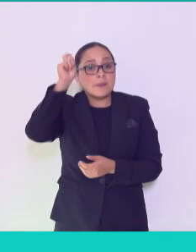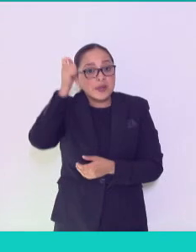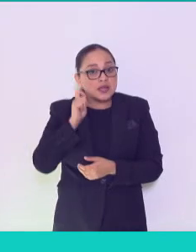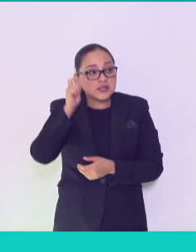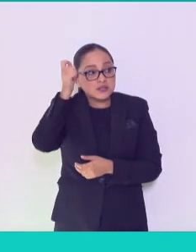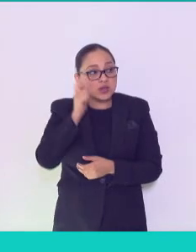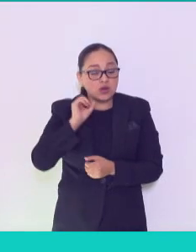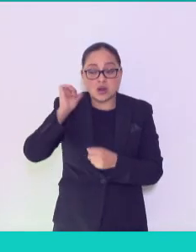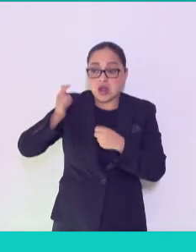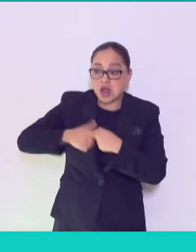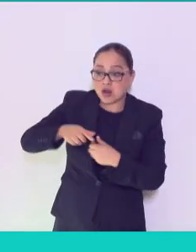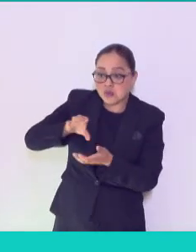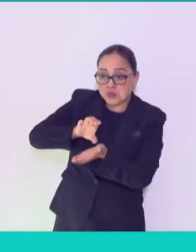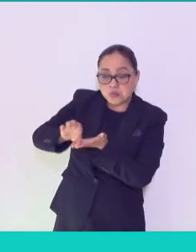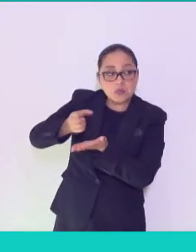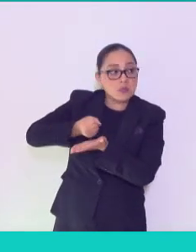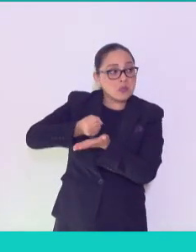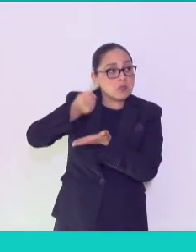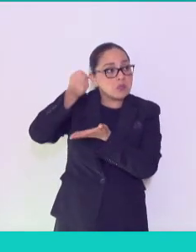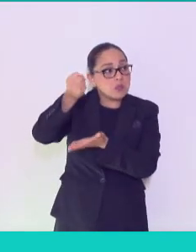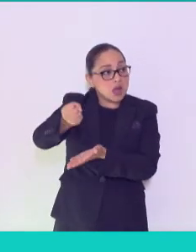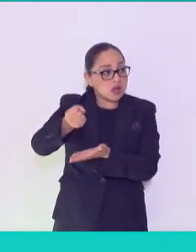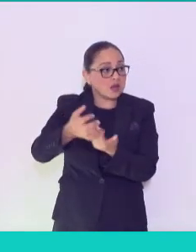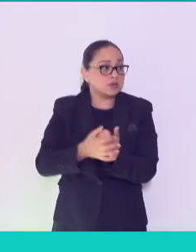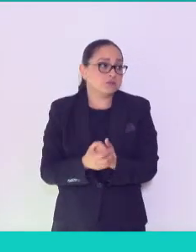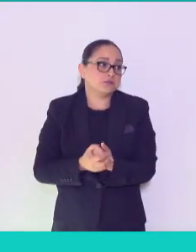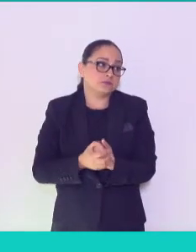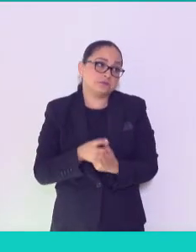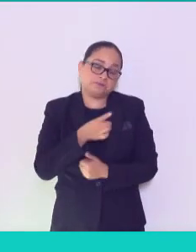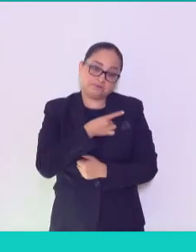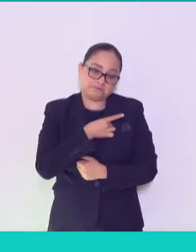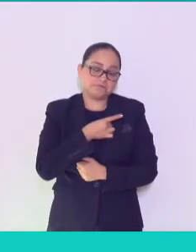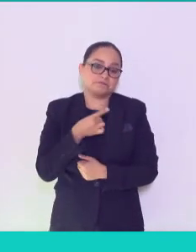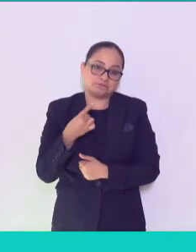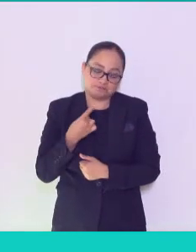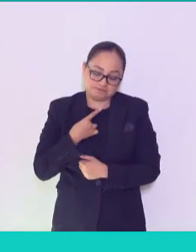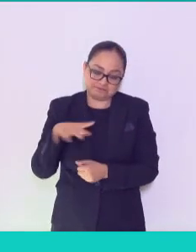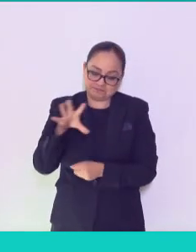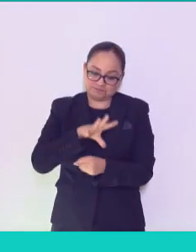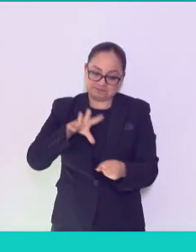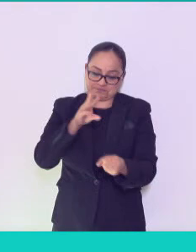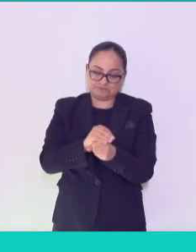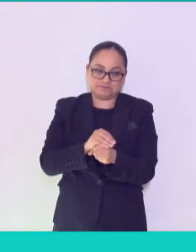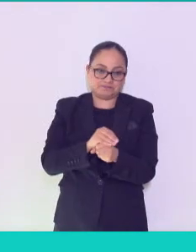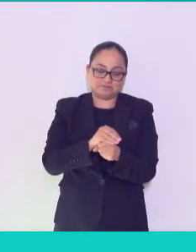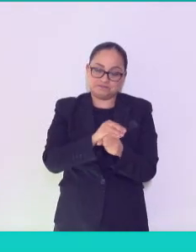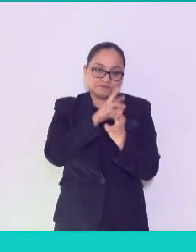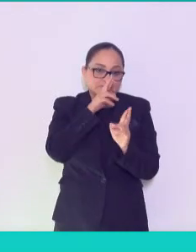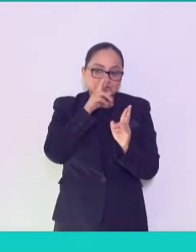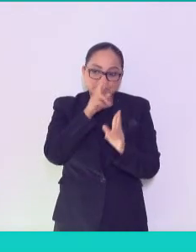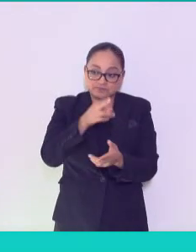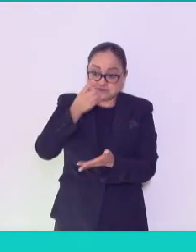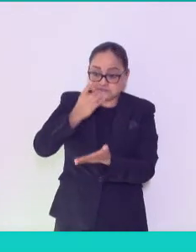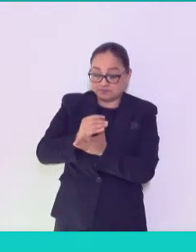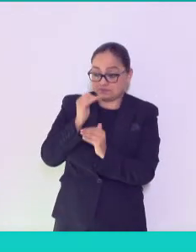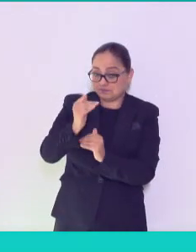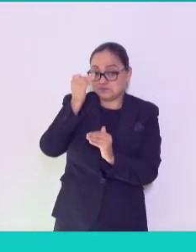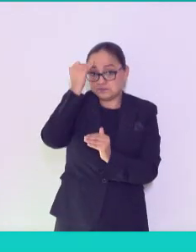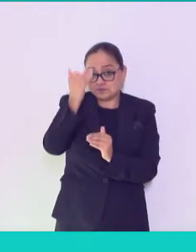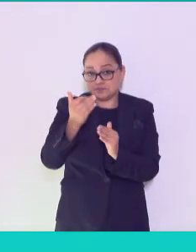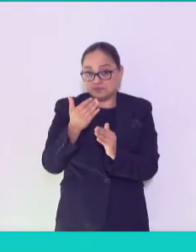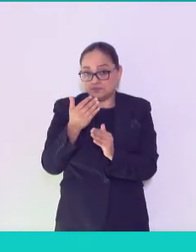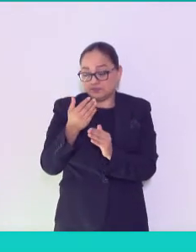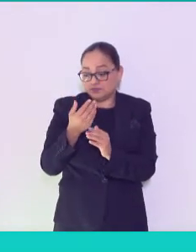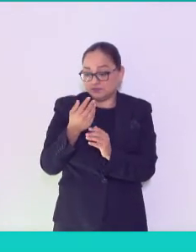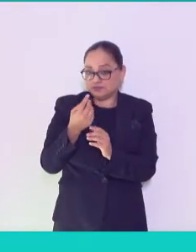cualquier tipo de recurso por esa cuestión pues deben quedar englobados en cualquier respuesta y no atendiendo solamente a que esto haya ocurrido en los